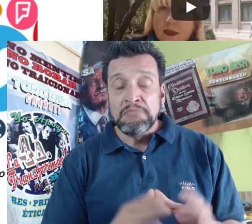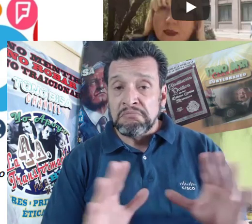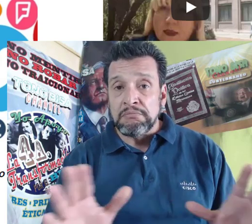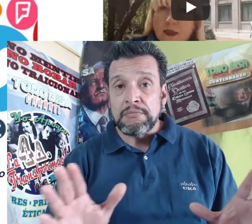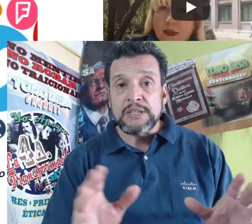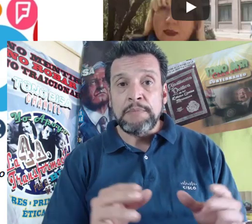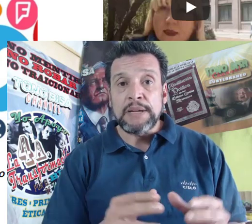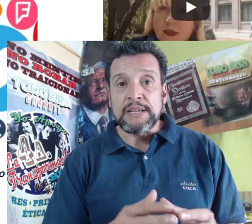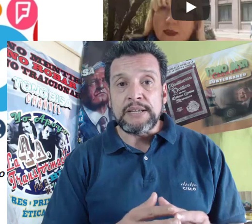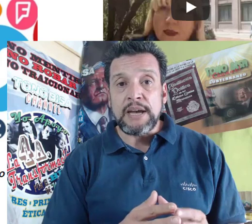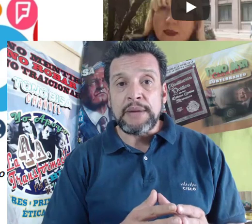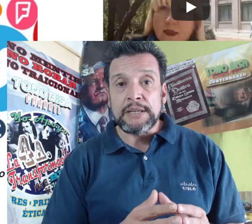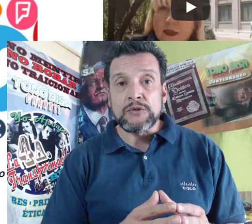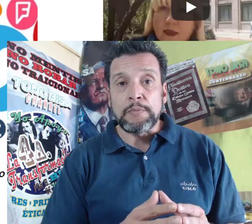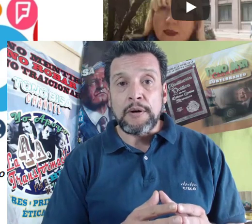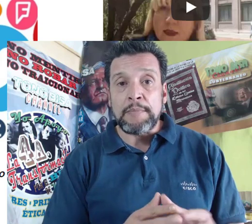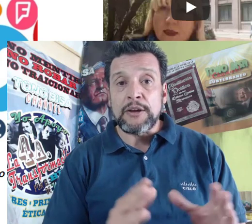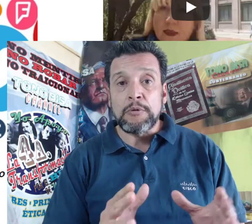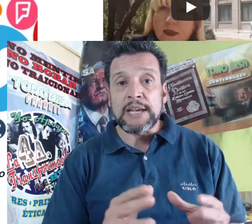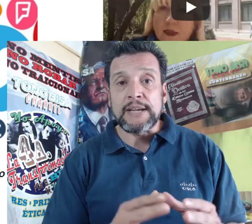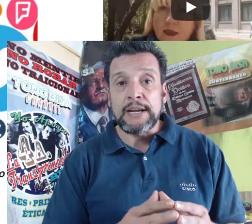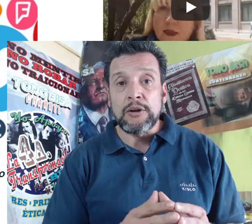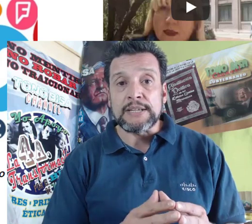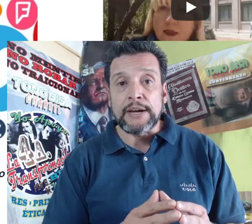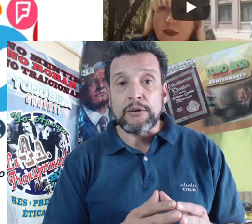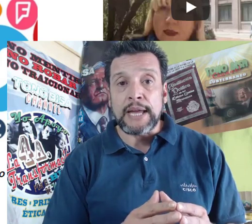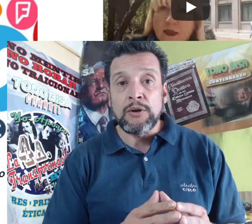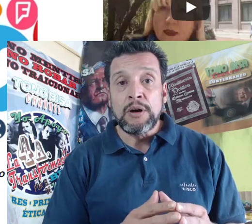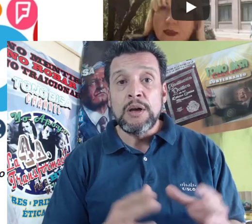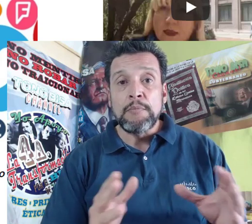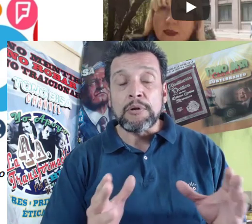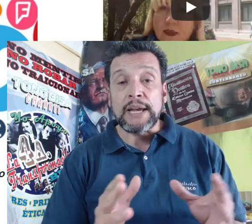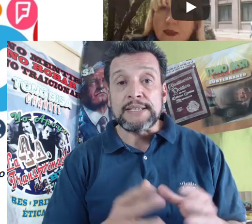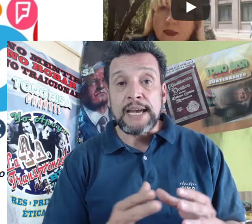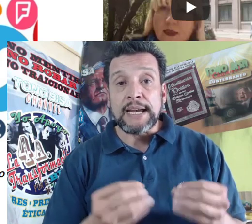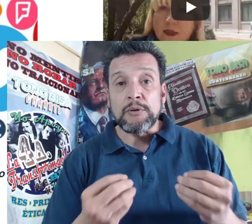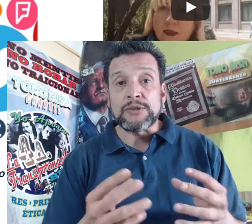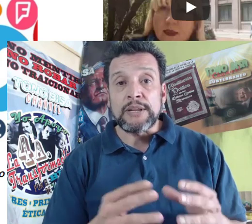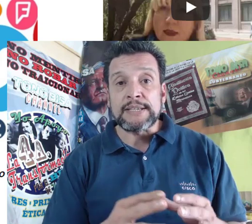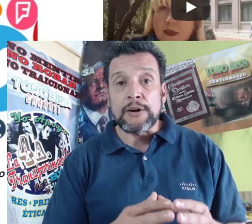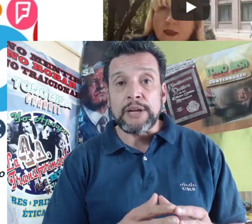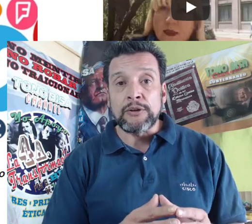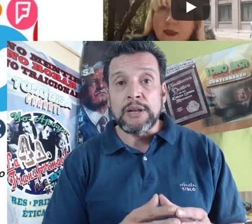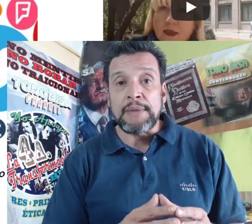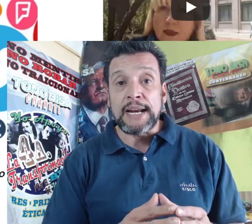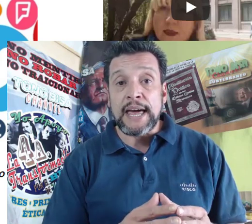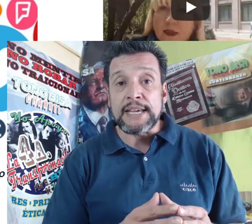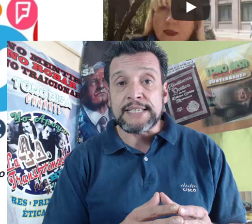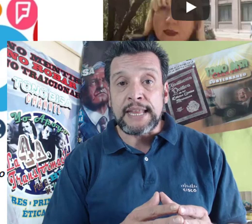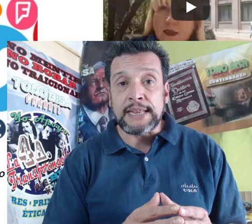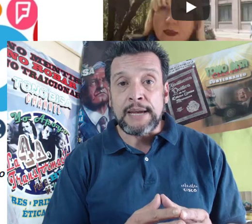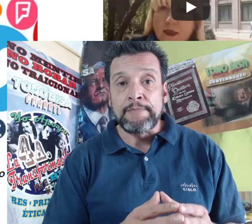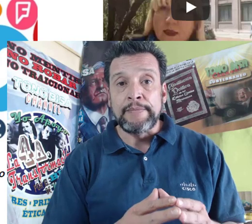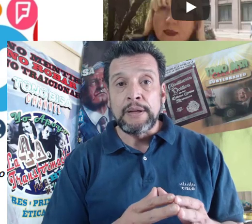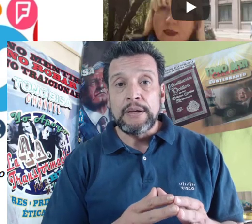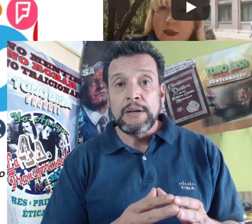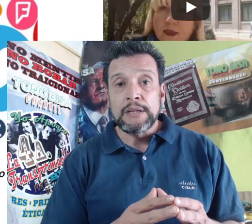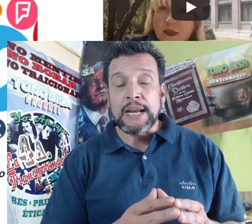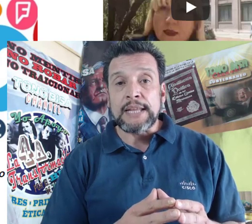canal, simple y sencillamente su problema. Yo voy a seguirlo desarrollando porque sé que lo estoy desarrollando de manera